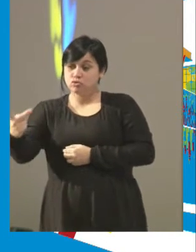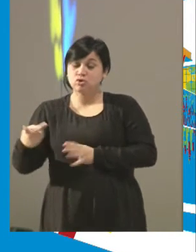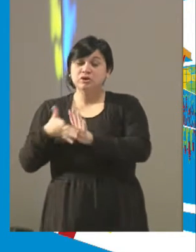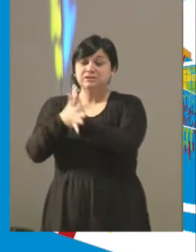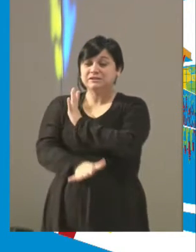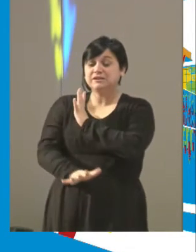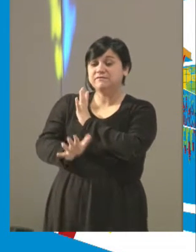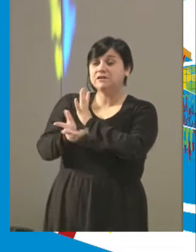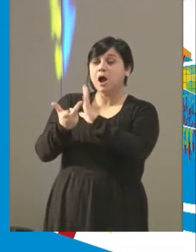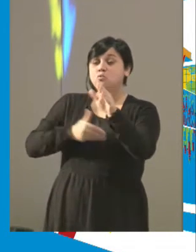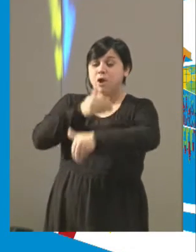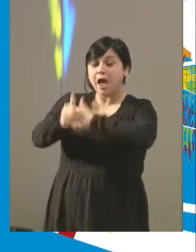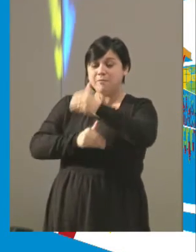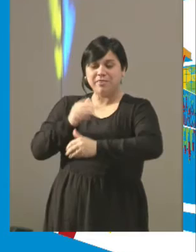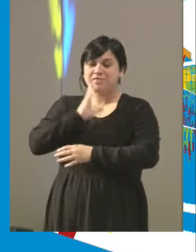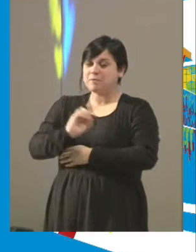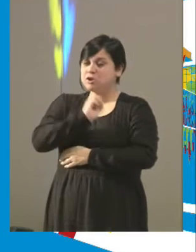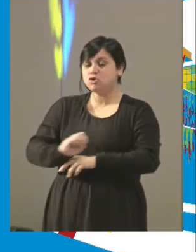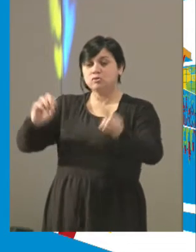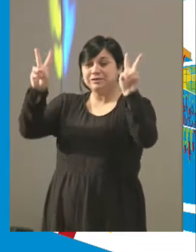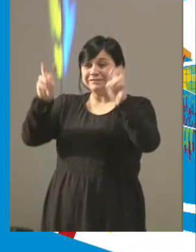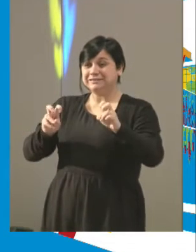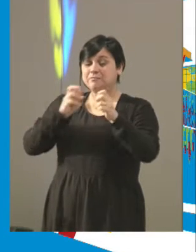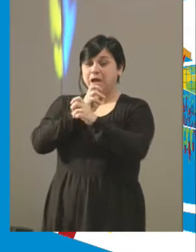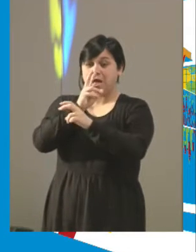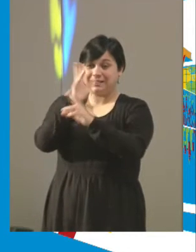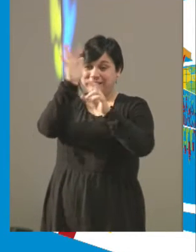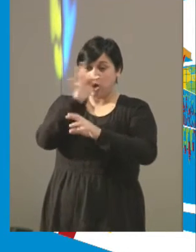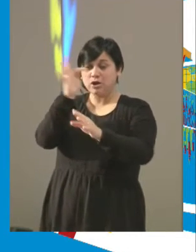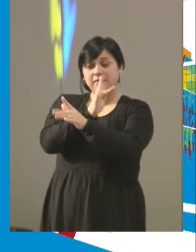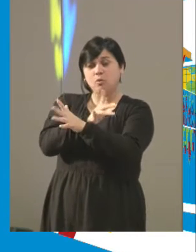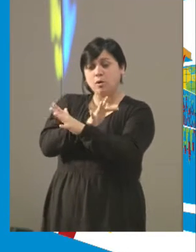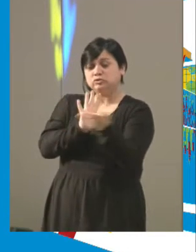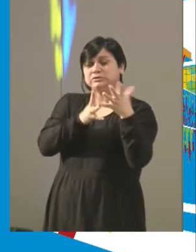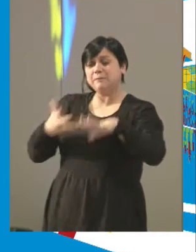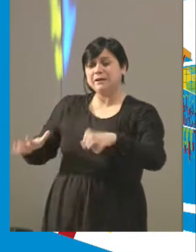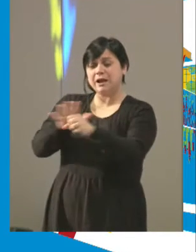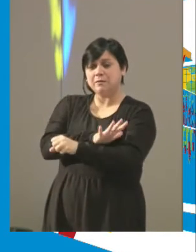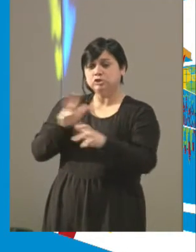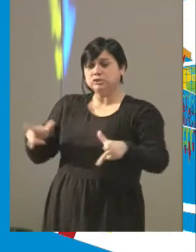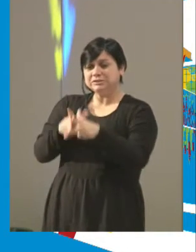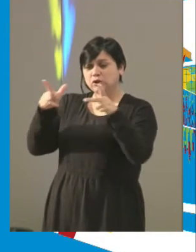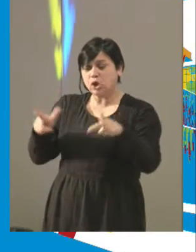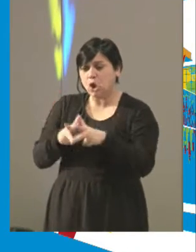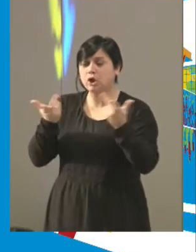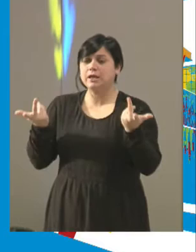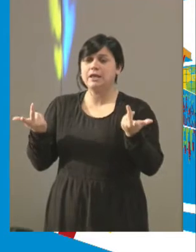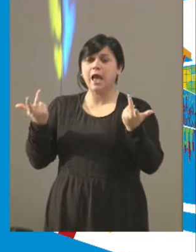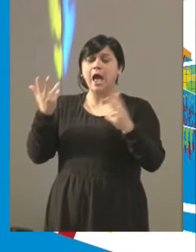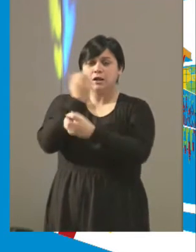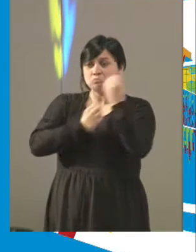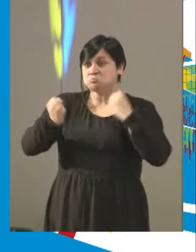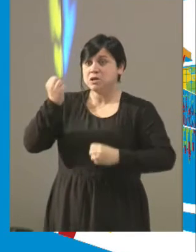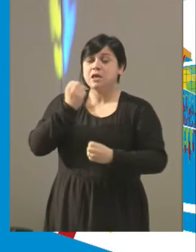un avance espectacular también en la teoría de juegos y está siendo aplicado en muchos campos de la sociología, de la econometría, una